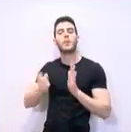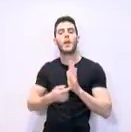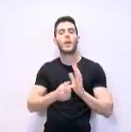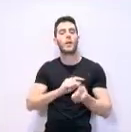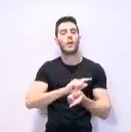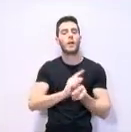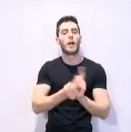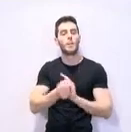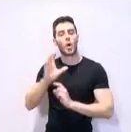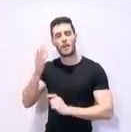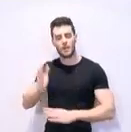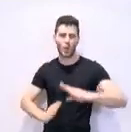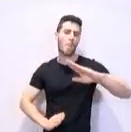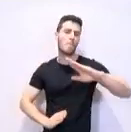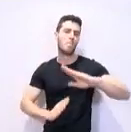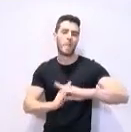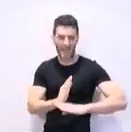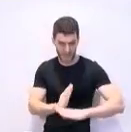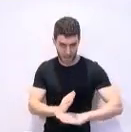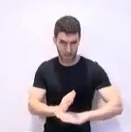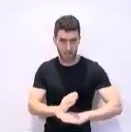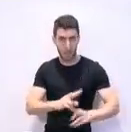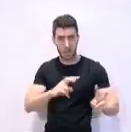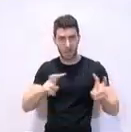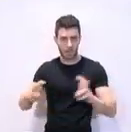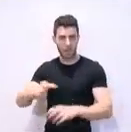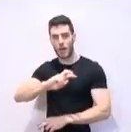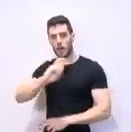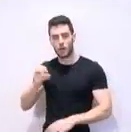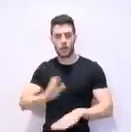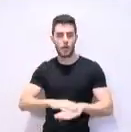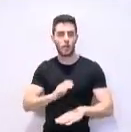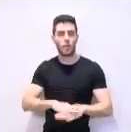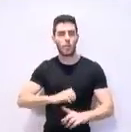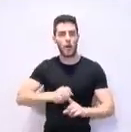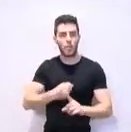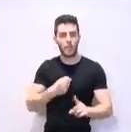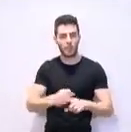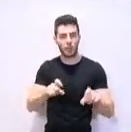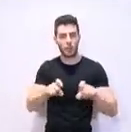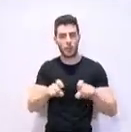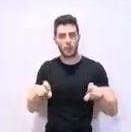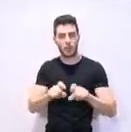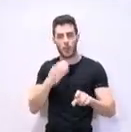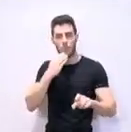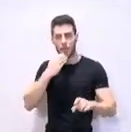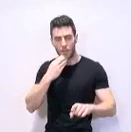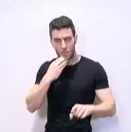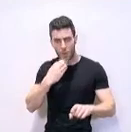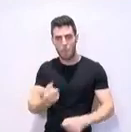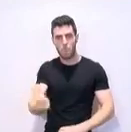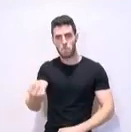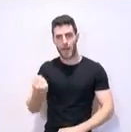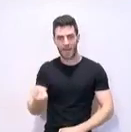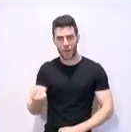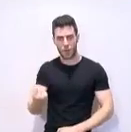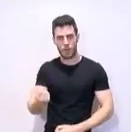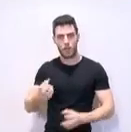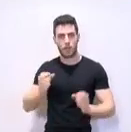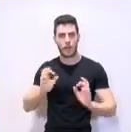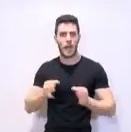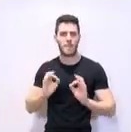han paralizado, entre otras cuestiones, por las presiones de entidades como Mercadona, pues resulta al